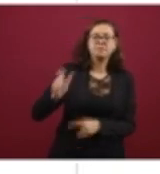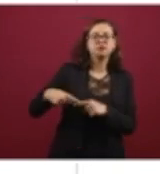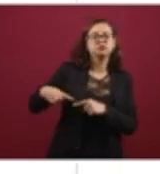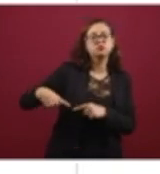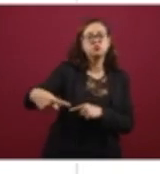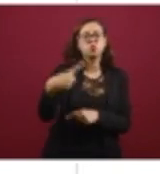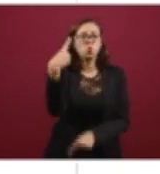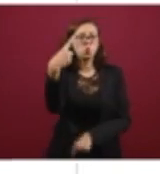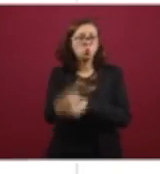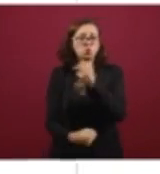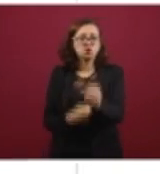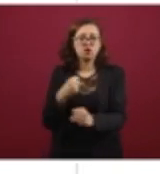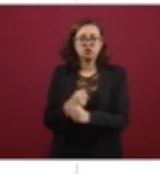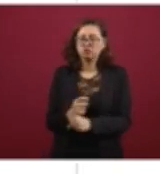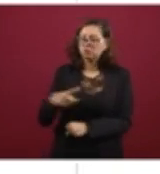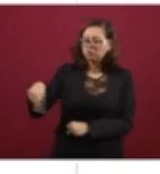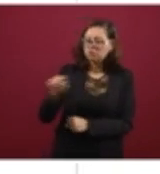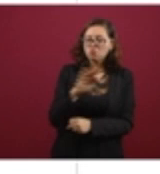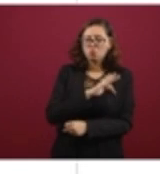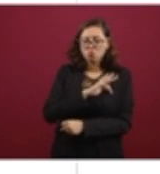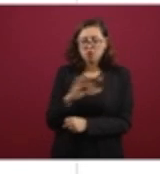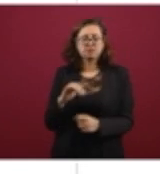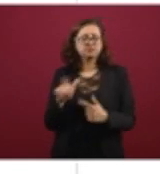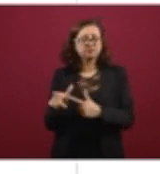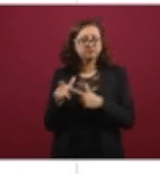para que puedan